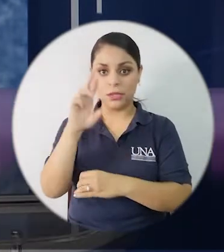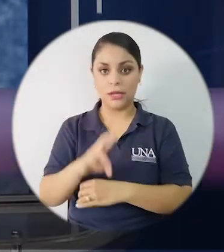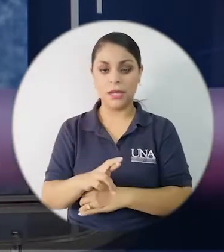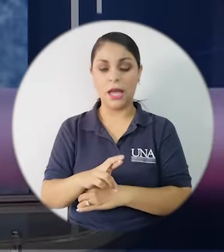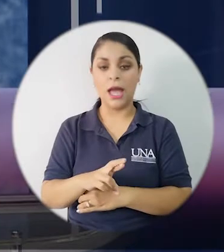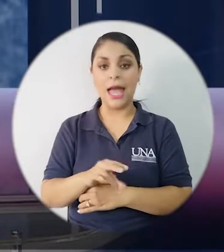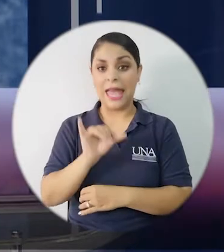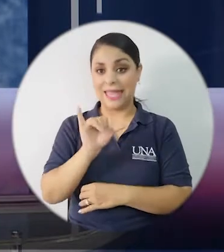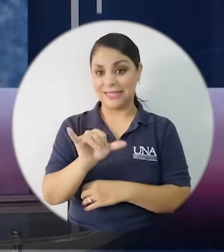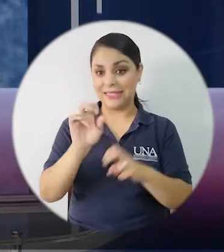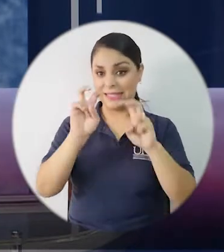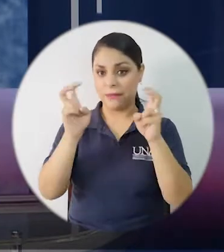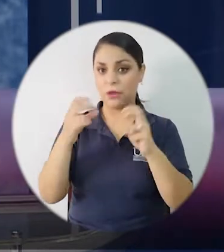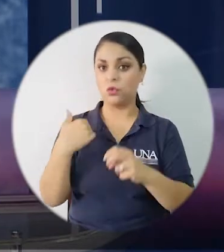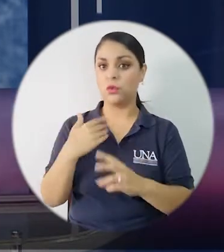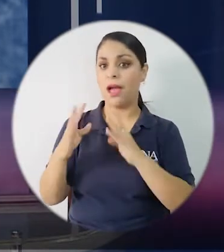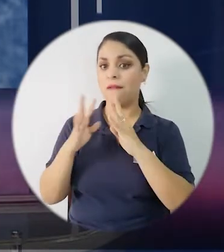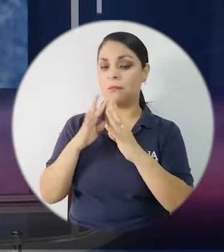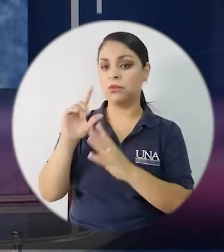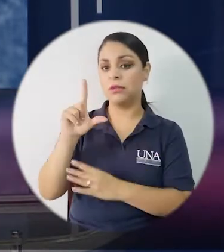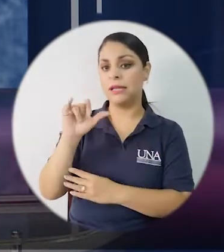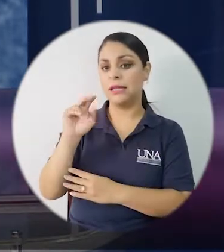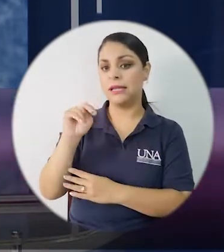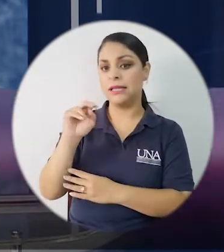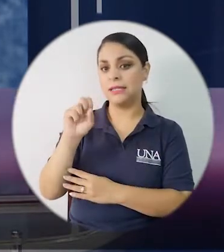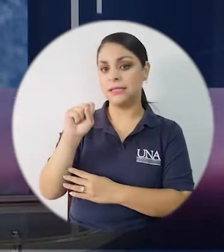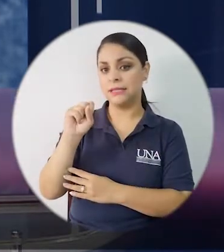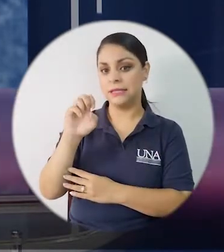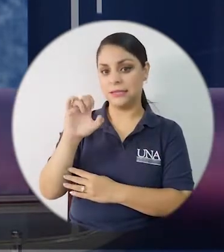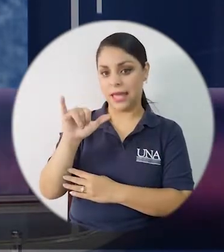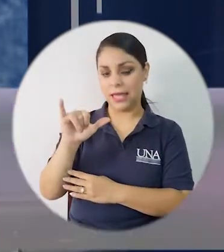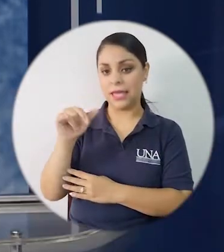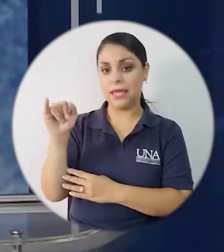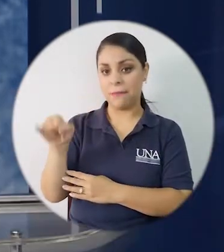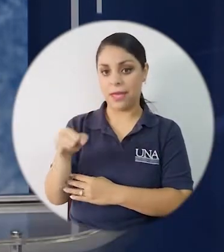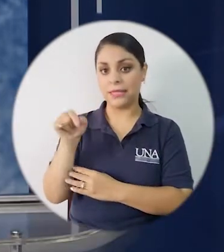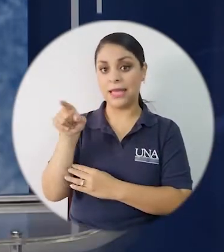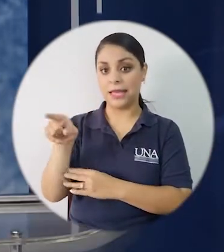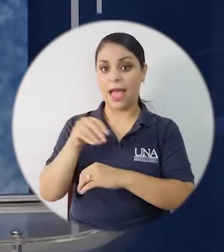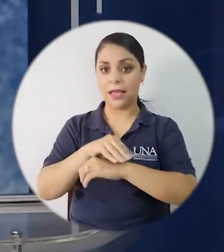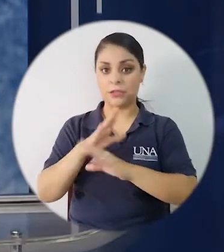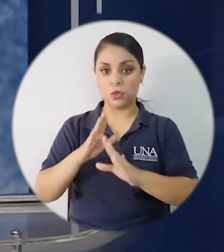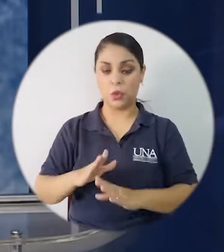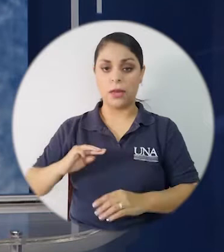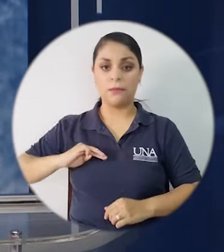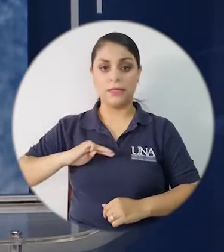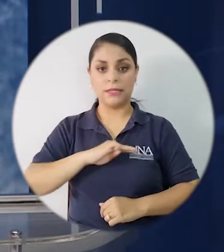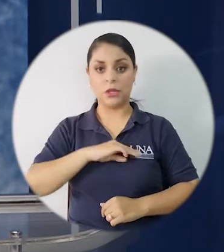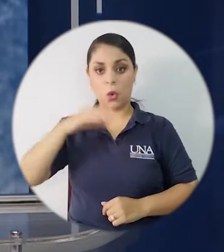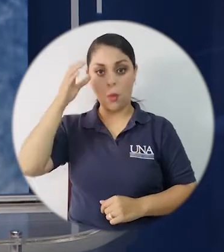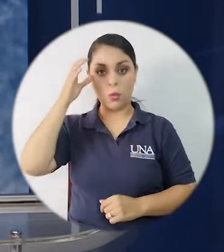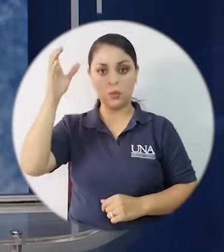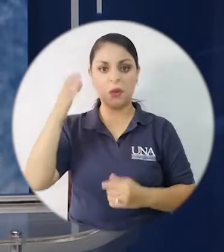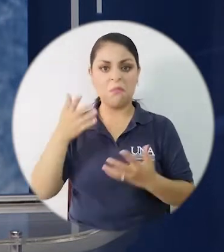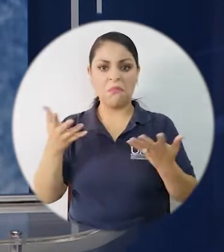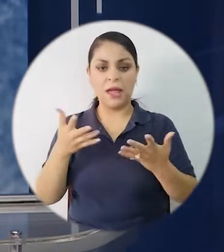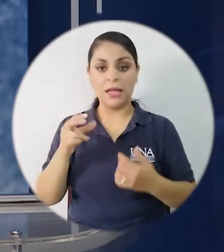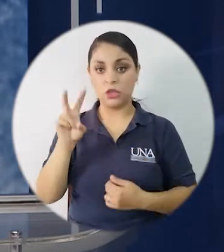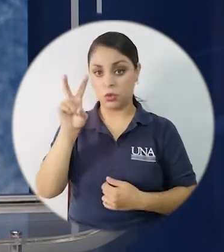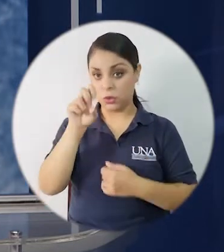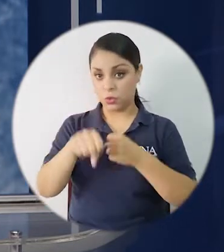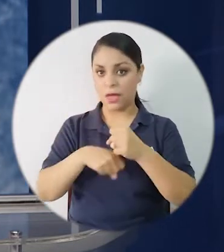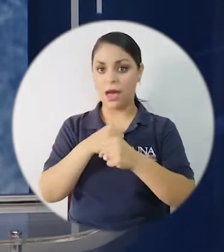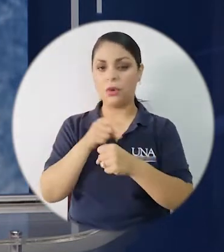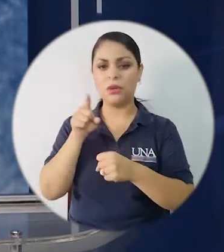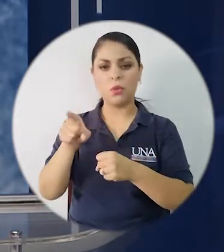Costa Rica. Sobre el tema, Una Mirada conversó con Lindsay Jiménez, quien es asesora del Ministerio de Cultura, para